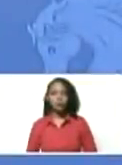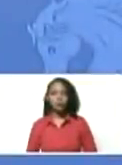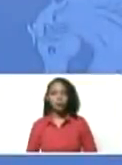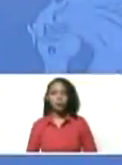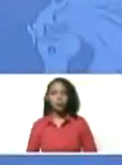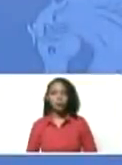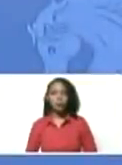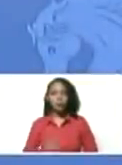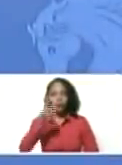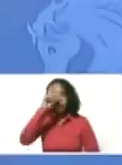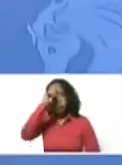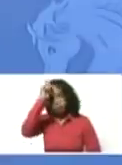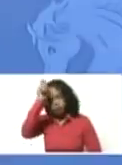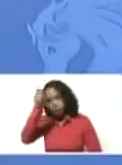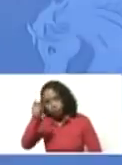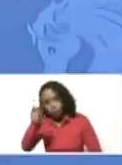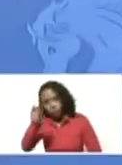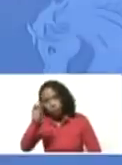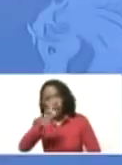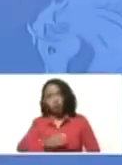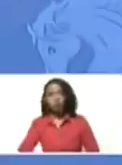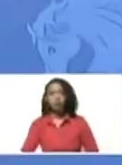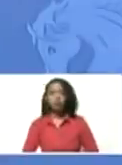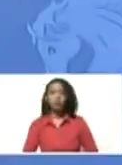y un reconocimiento.